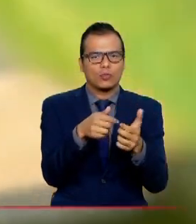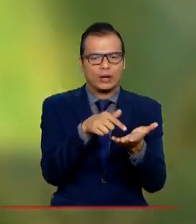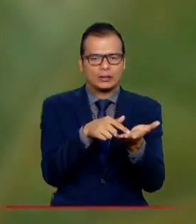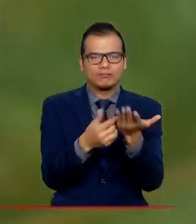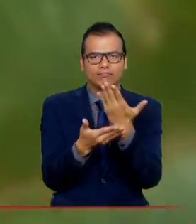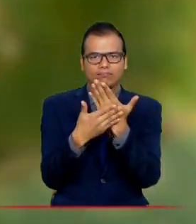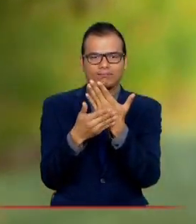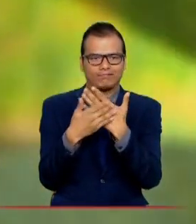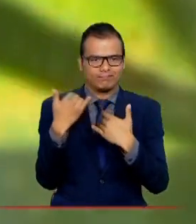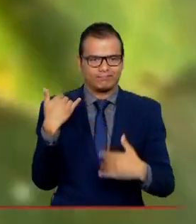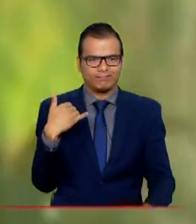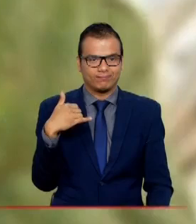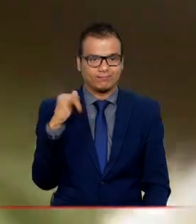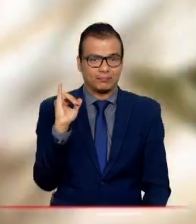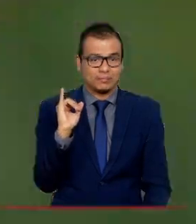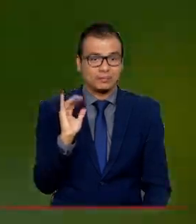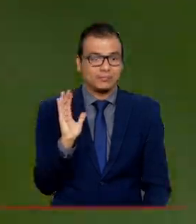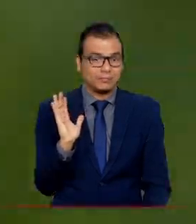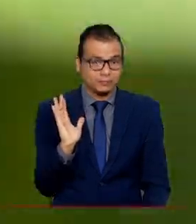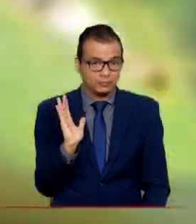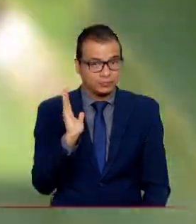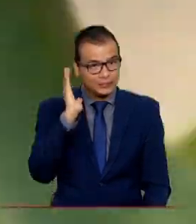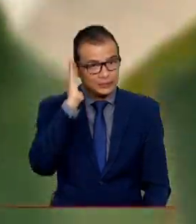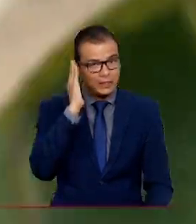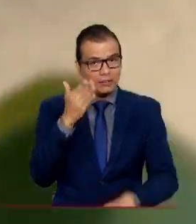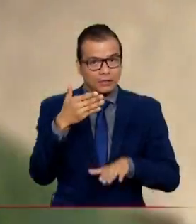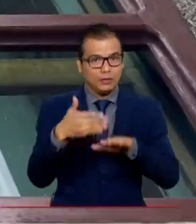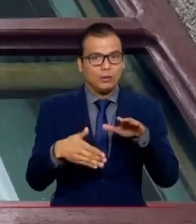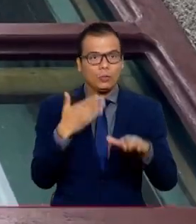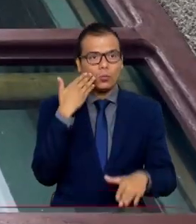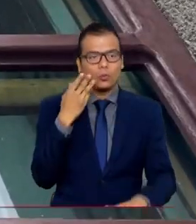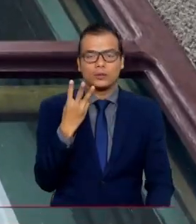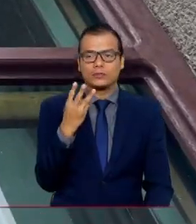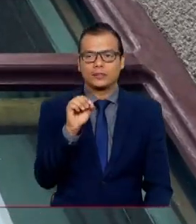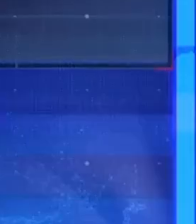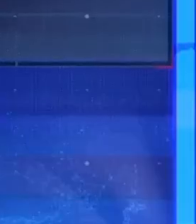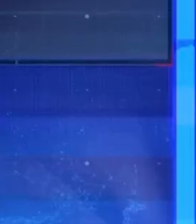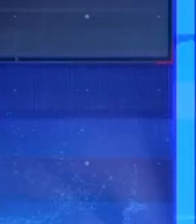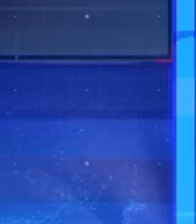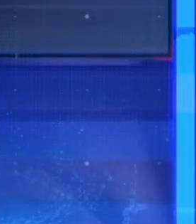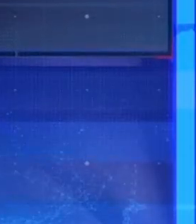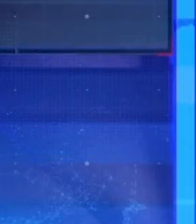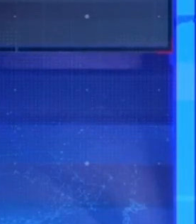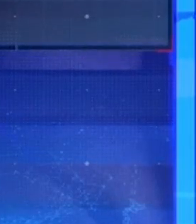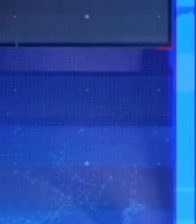para unirse a esta red de apoyo. El proceso estará abierto hasta el 30 de agosto.